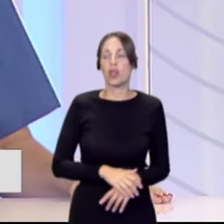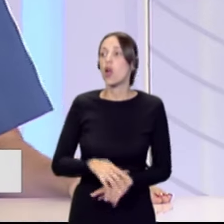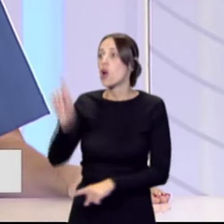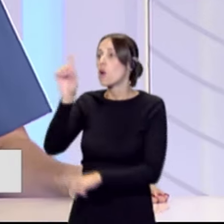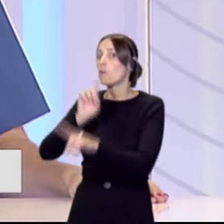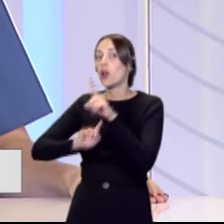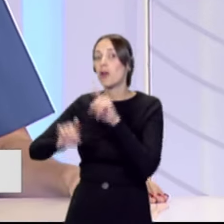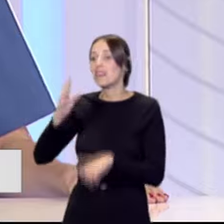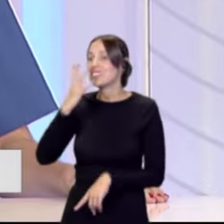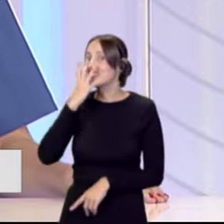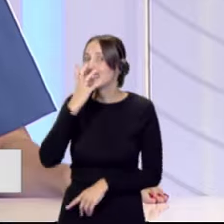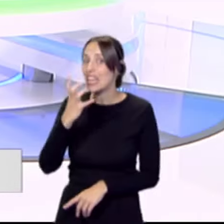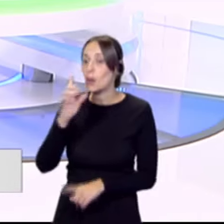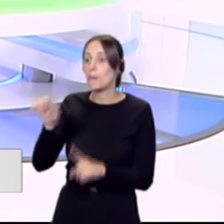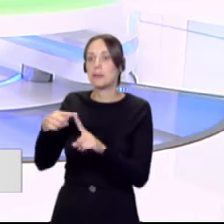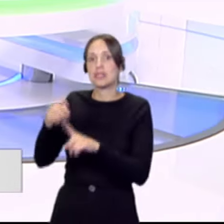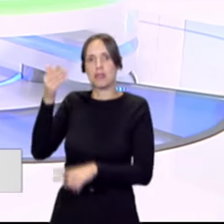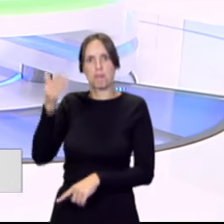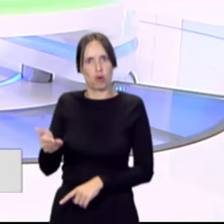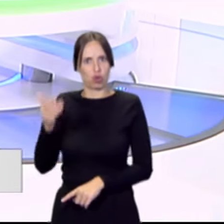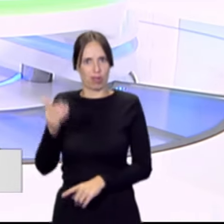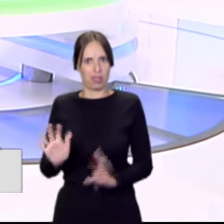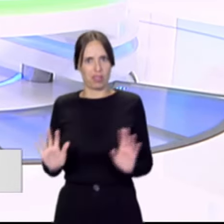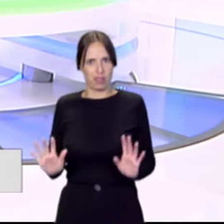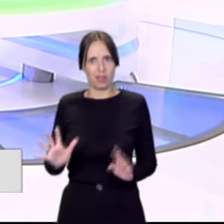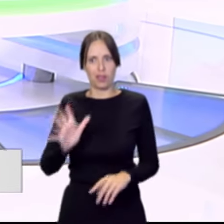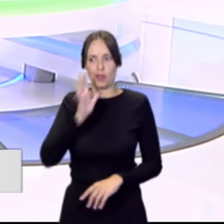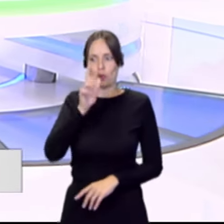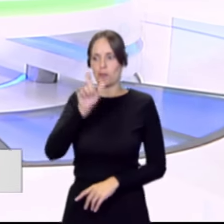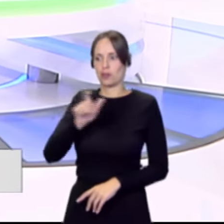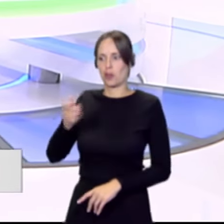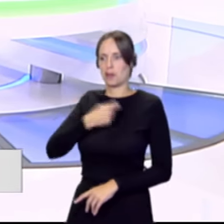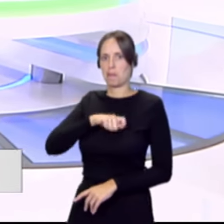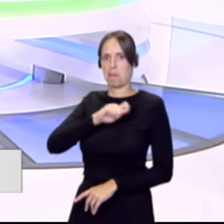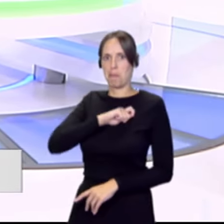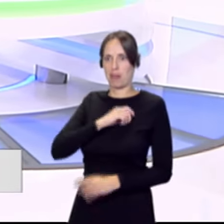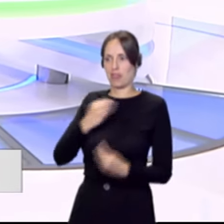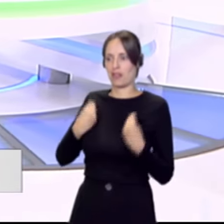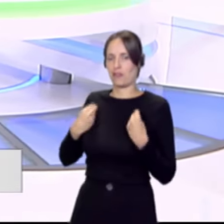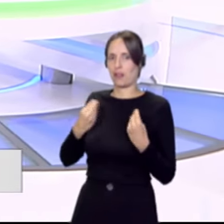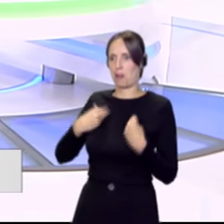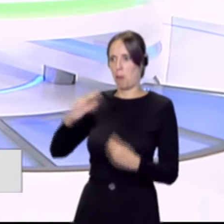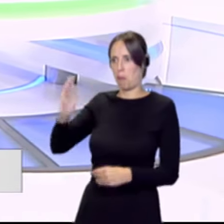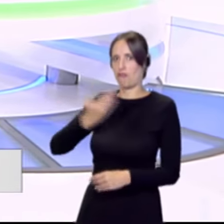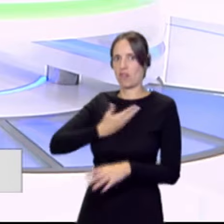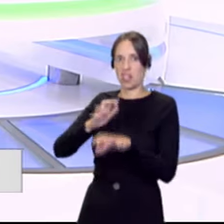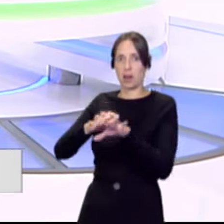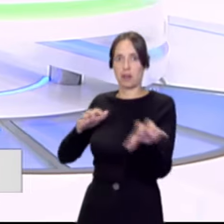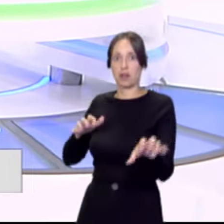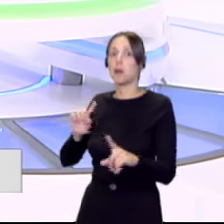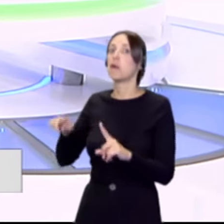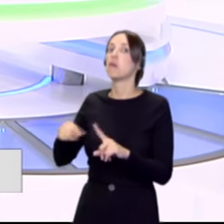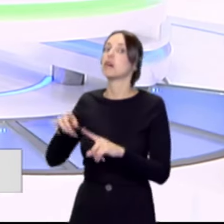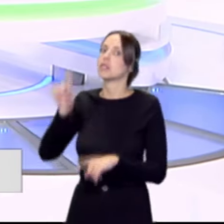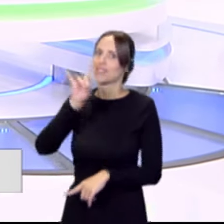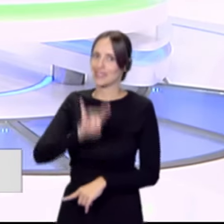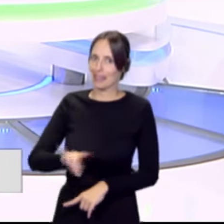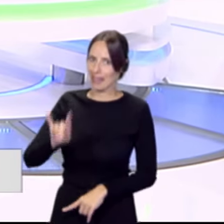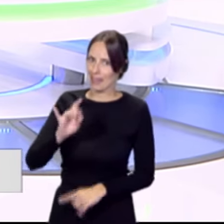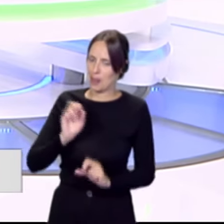al final es algo que nos afecta a la gran mayoría de los españoles en este caso, y en Canarias no les digo nada, que hemos venido hablando durante todo este